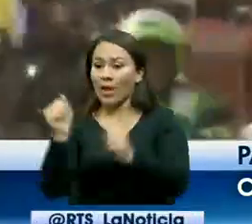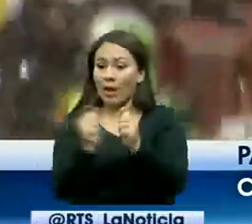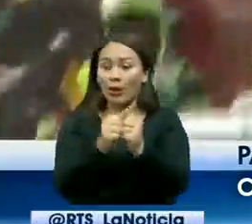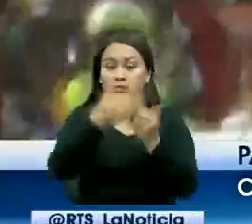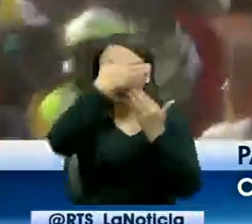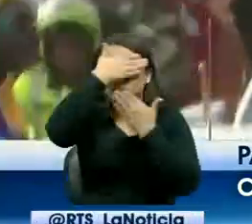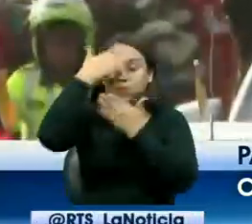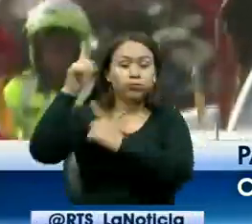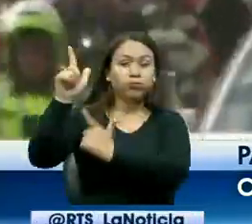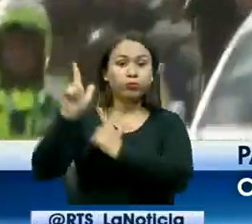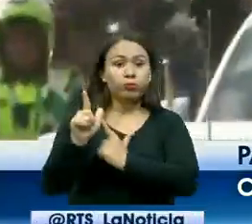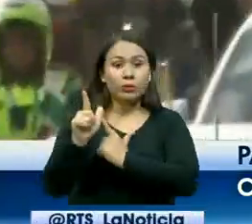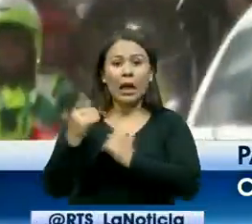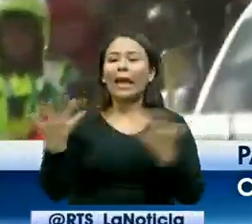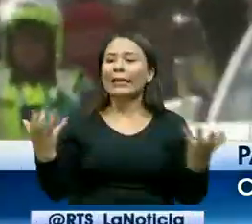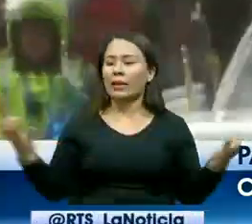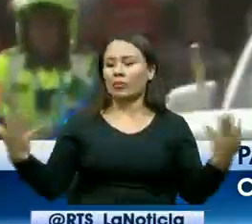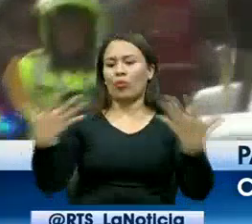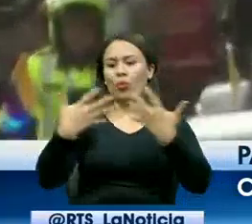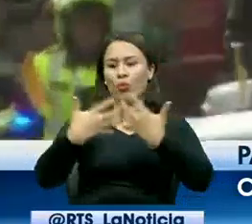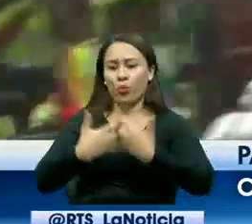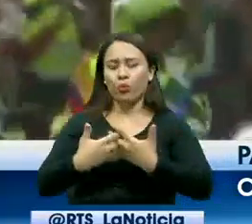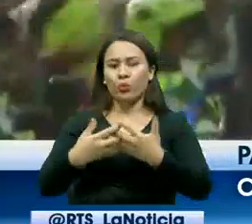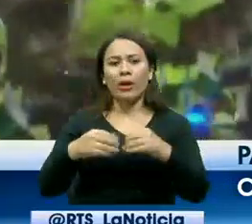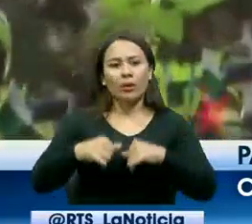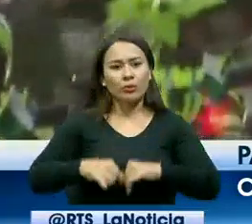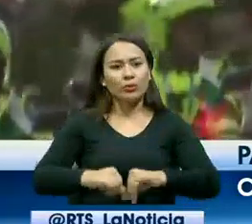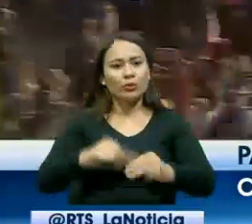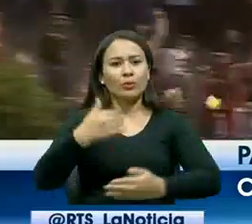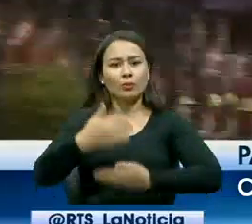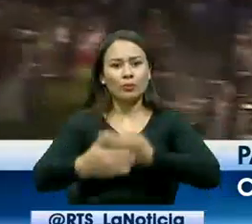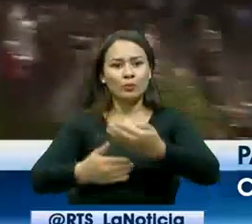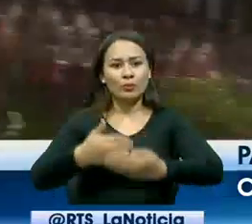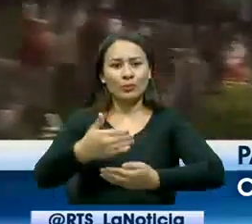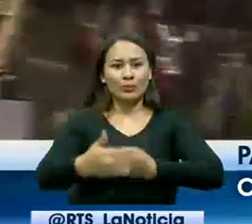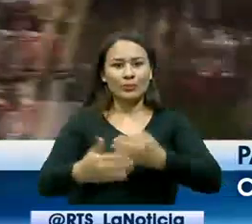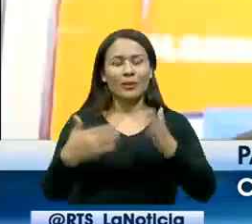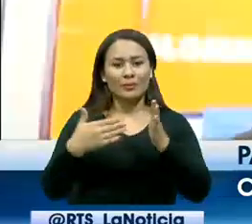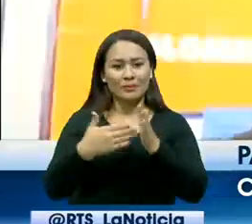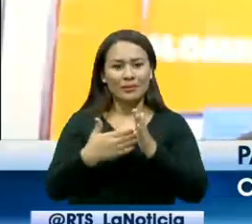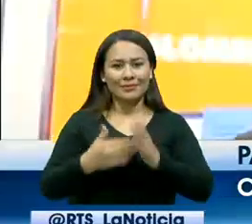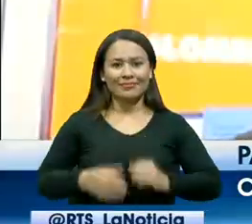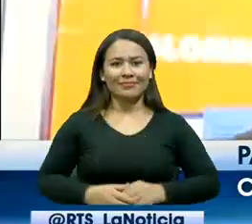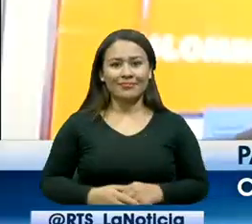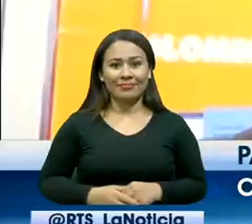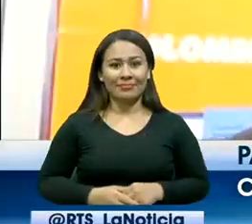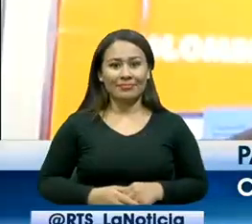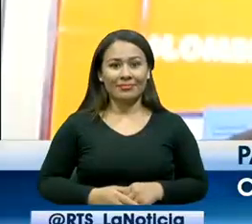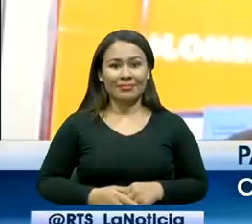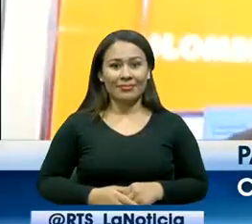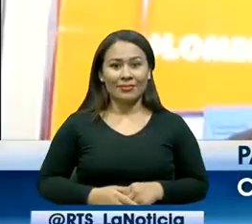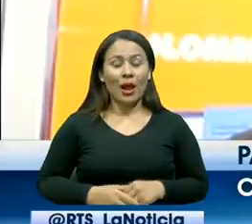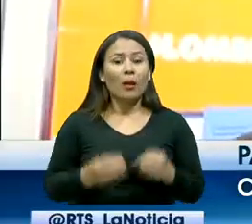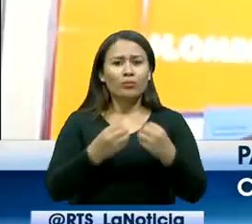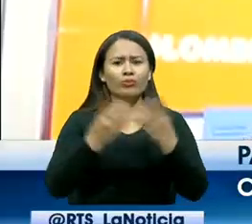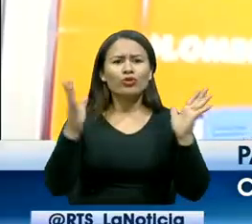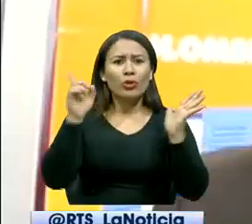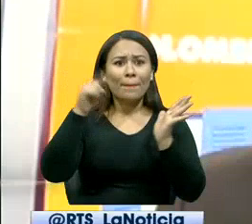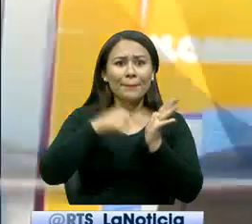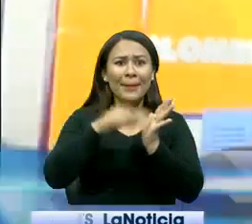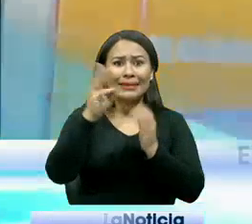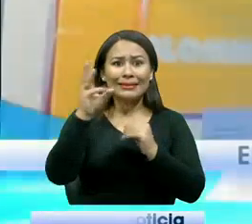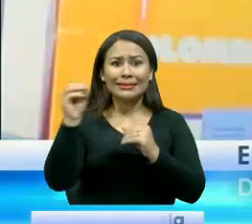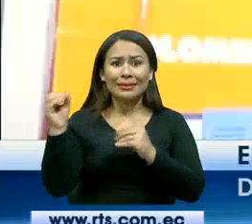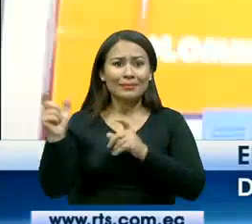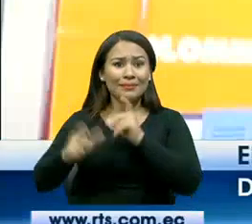FARC y avanza con el ELN. Harari, pues ante más de 2.300 personas, el